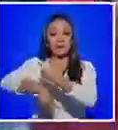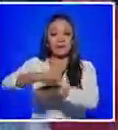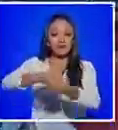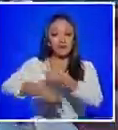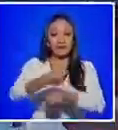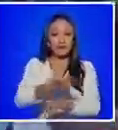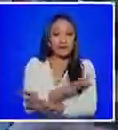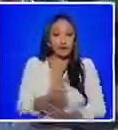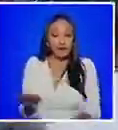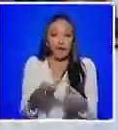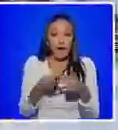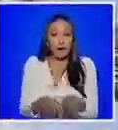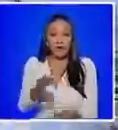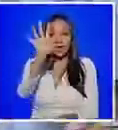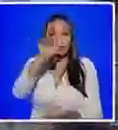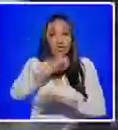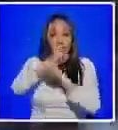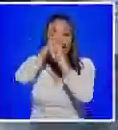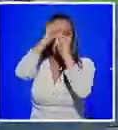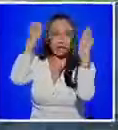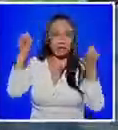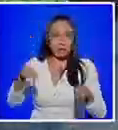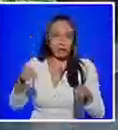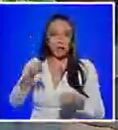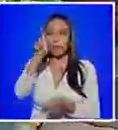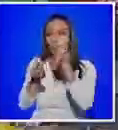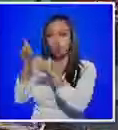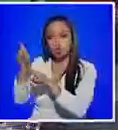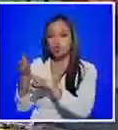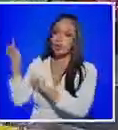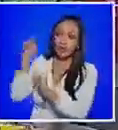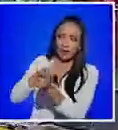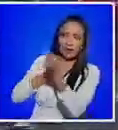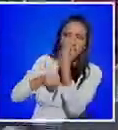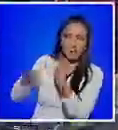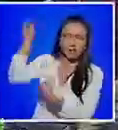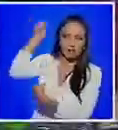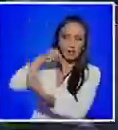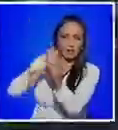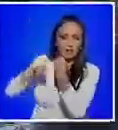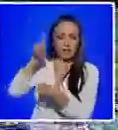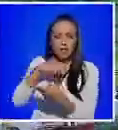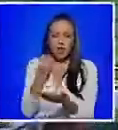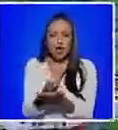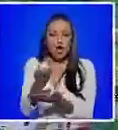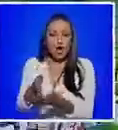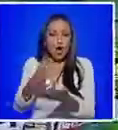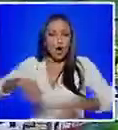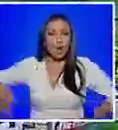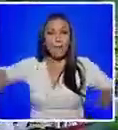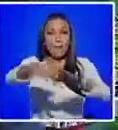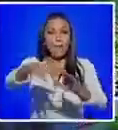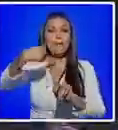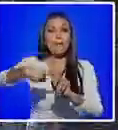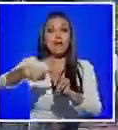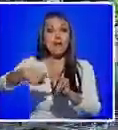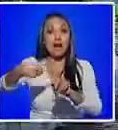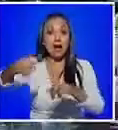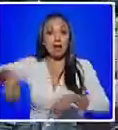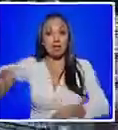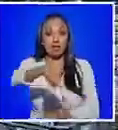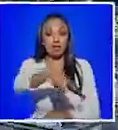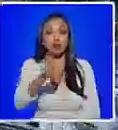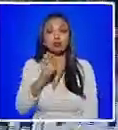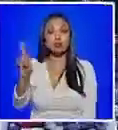actividad empieza desde las 5 de la mañana. Los clientes empiezan a llegar. Y es el mercado de las cuadras que ofrece de todo. Para